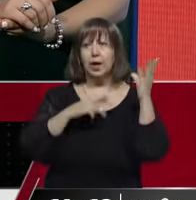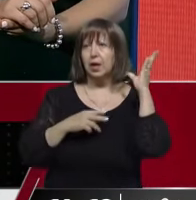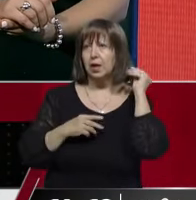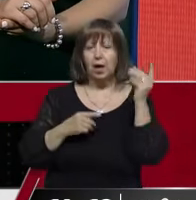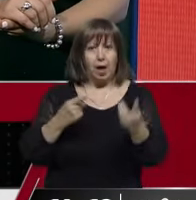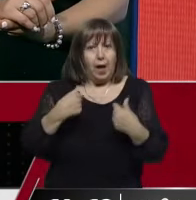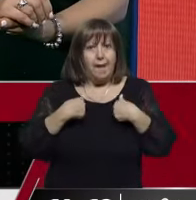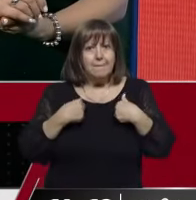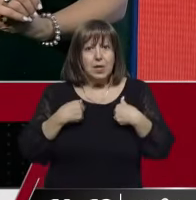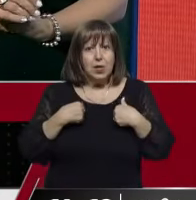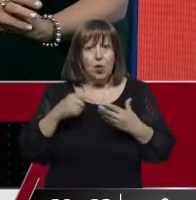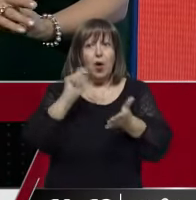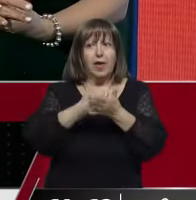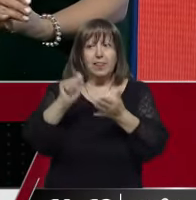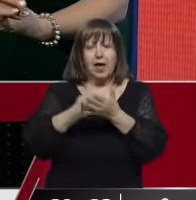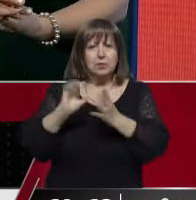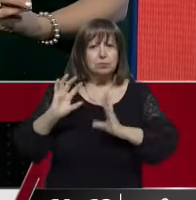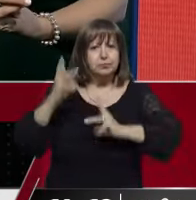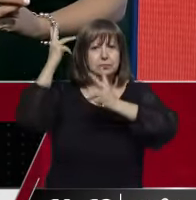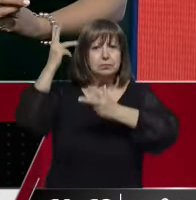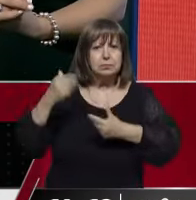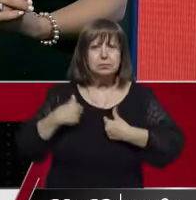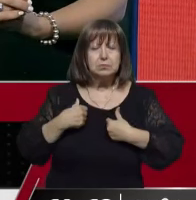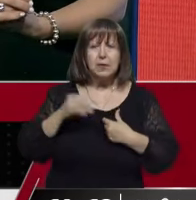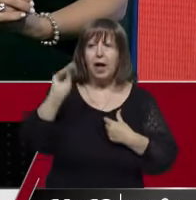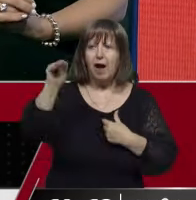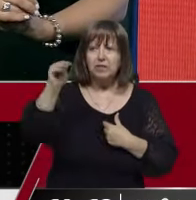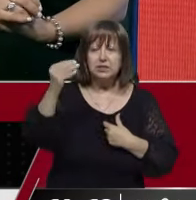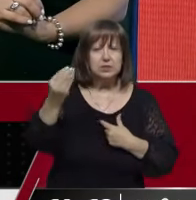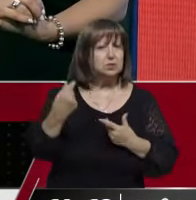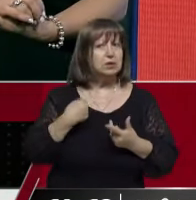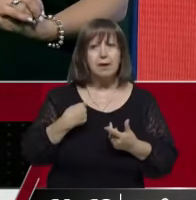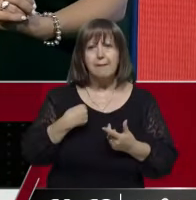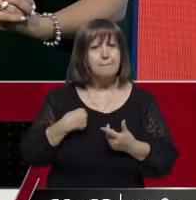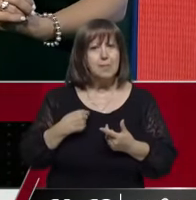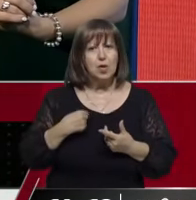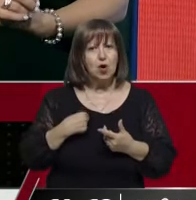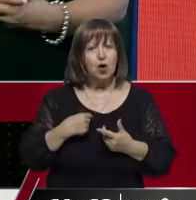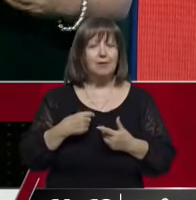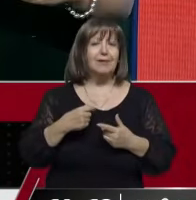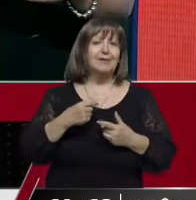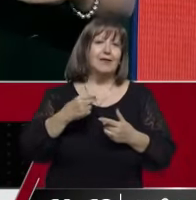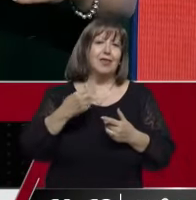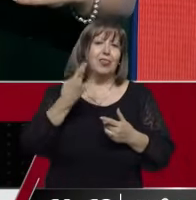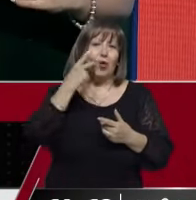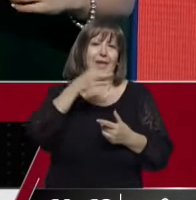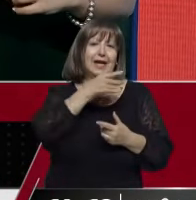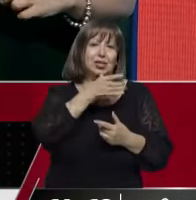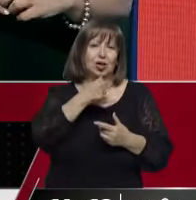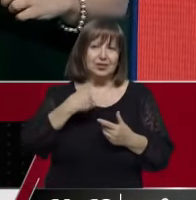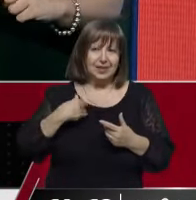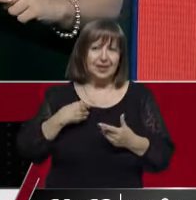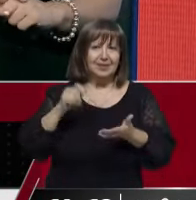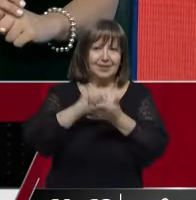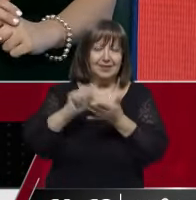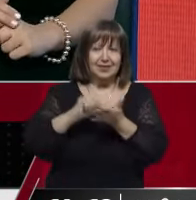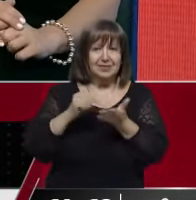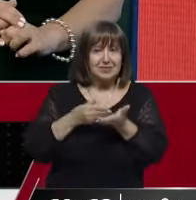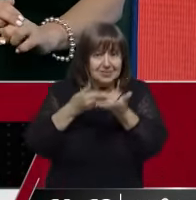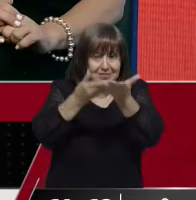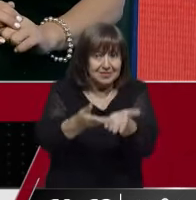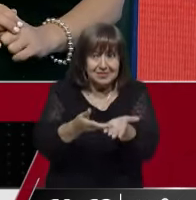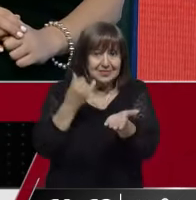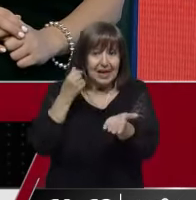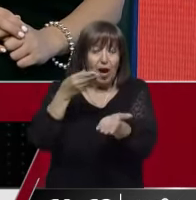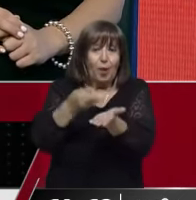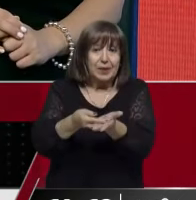se quiere, o malestar, para decirlo mejor, en la persona que lo escribió en su momento, porque lo había presentado en el